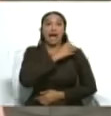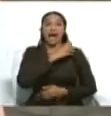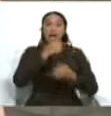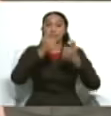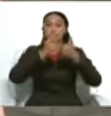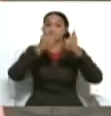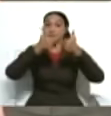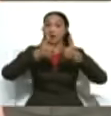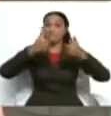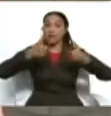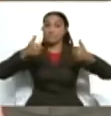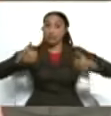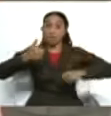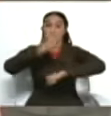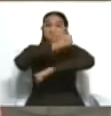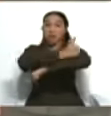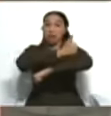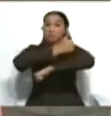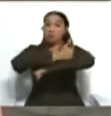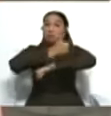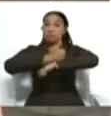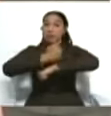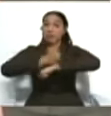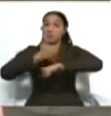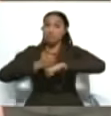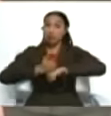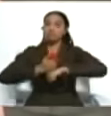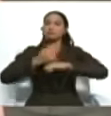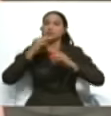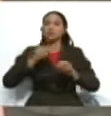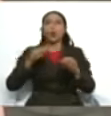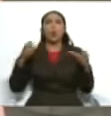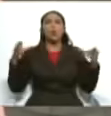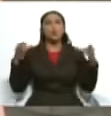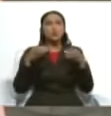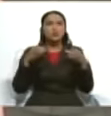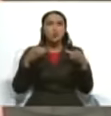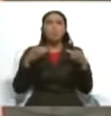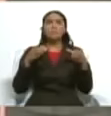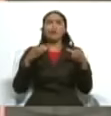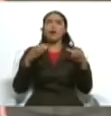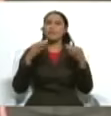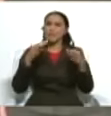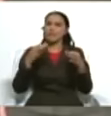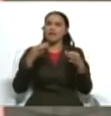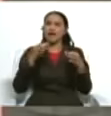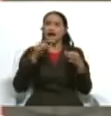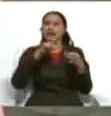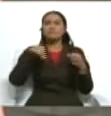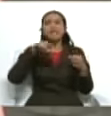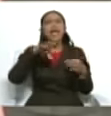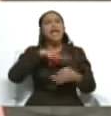generales y almirantes, cuerpo de generales y almirantes virtuoso,